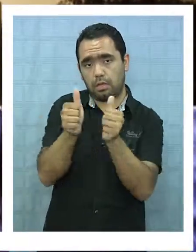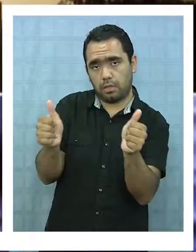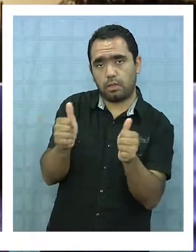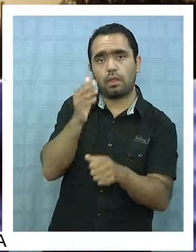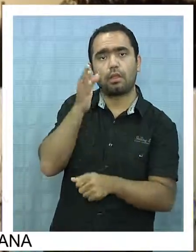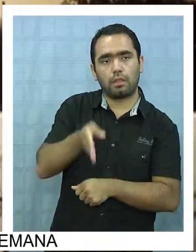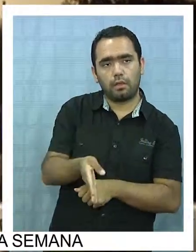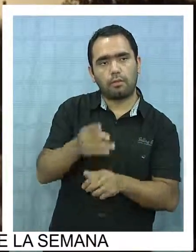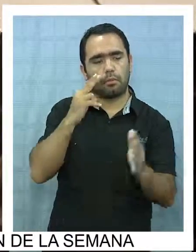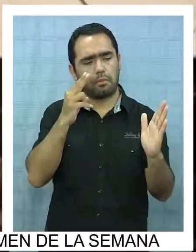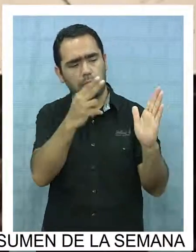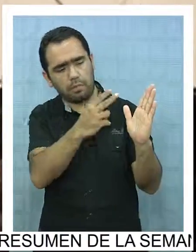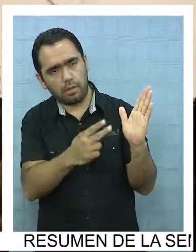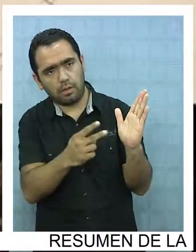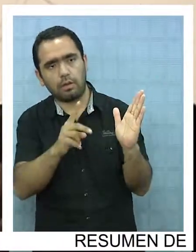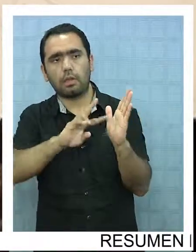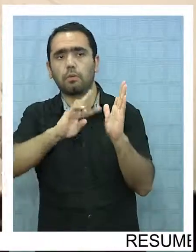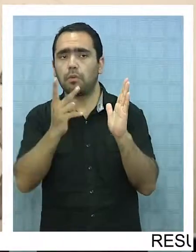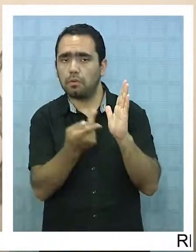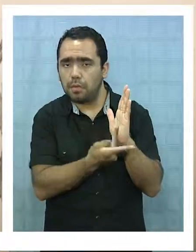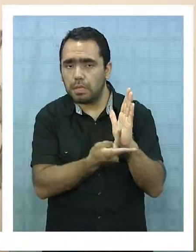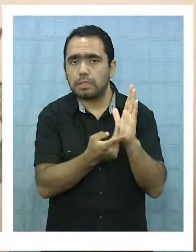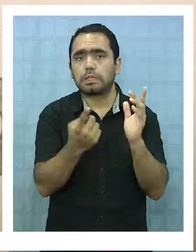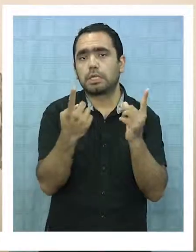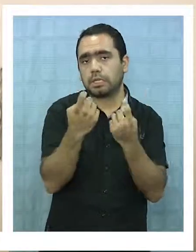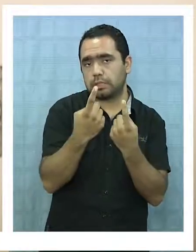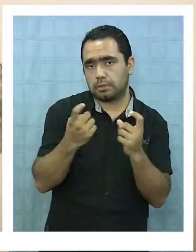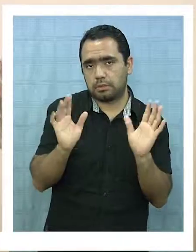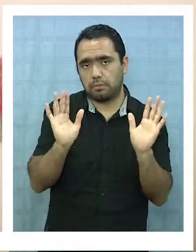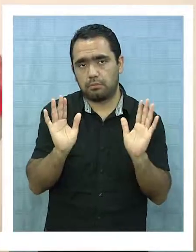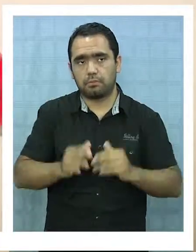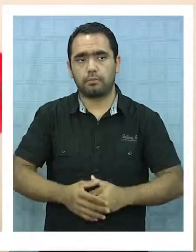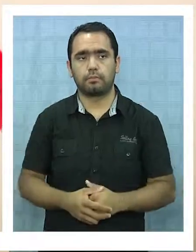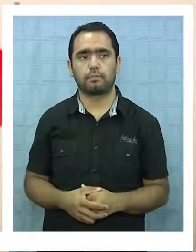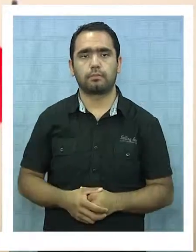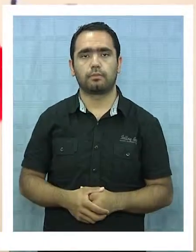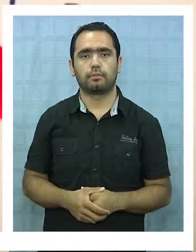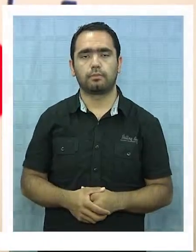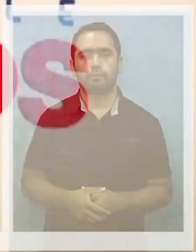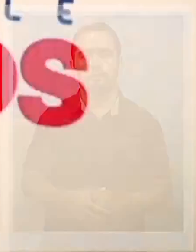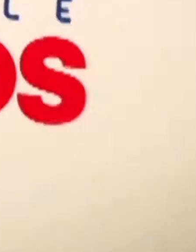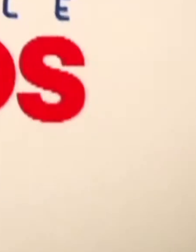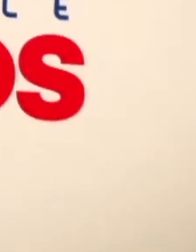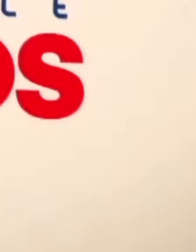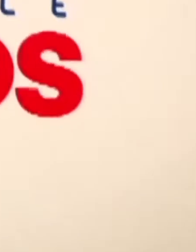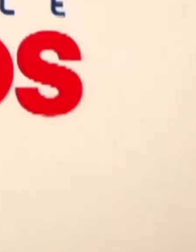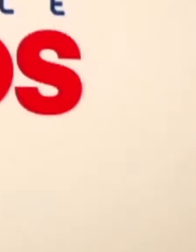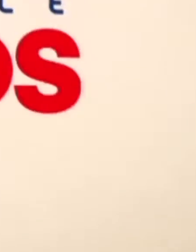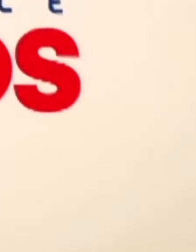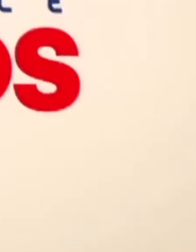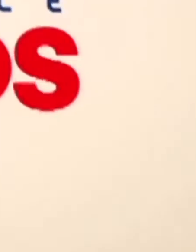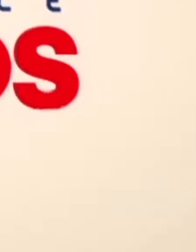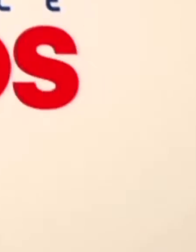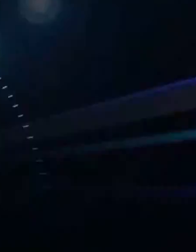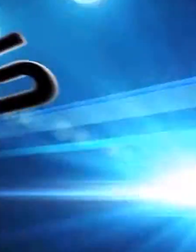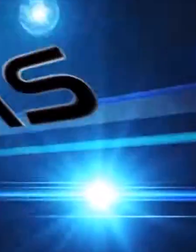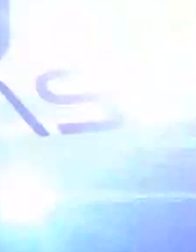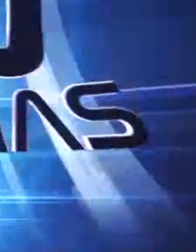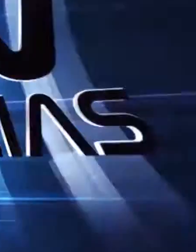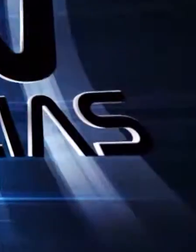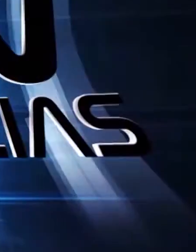revisar y modificar de ser necesaria. Chile que queremos, Chile vamos a volver a crecer.